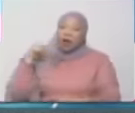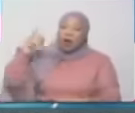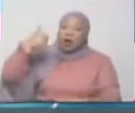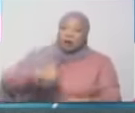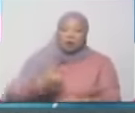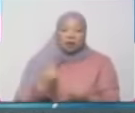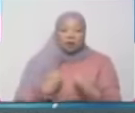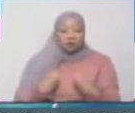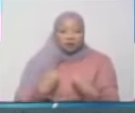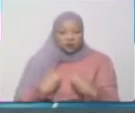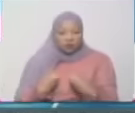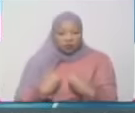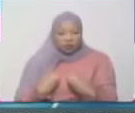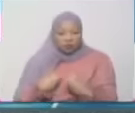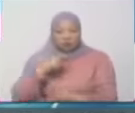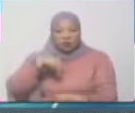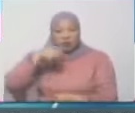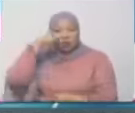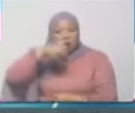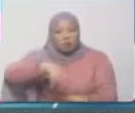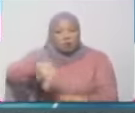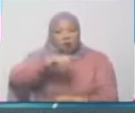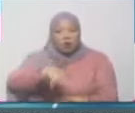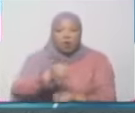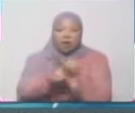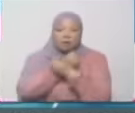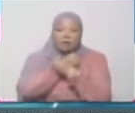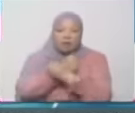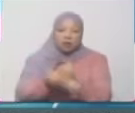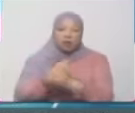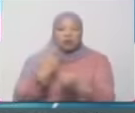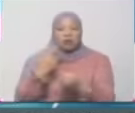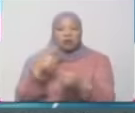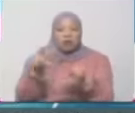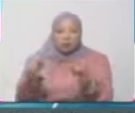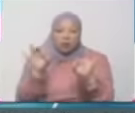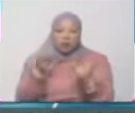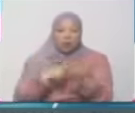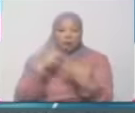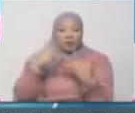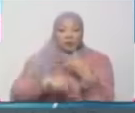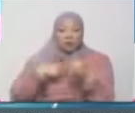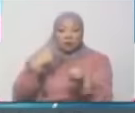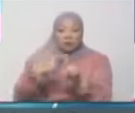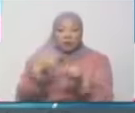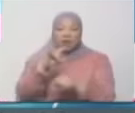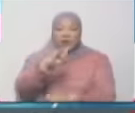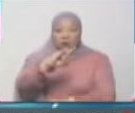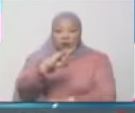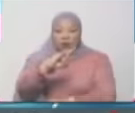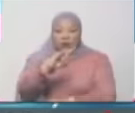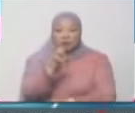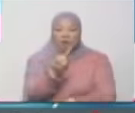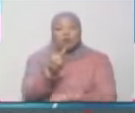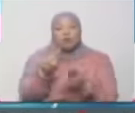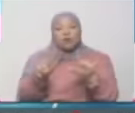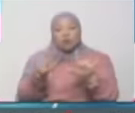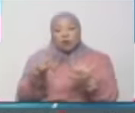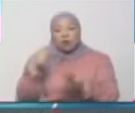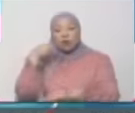vivir nuestro pueblo amado. Programa especial, lunes 21 de